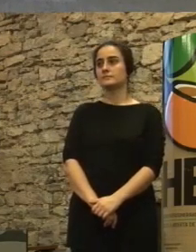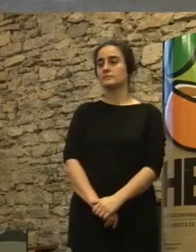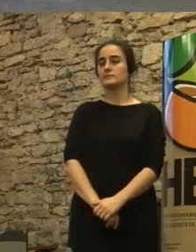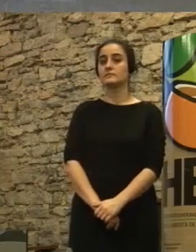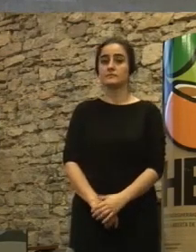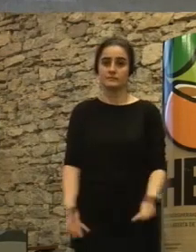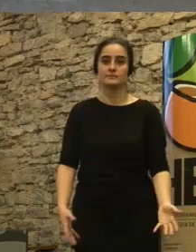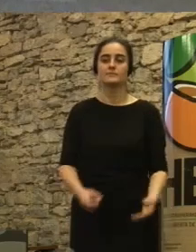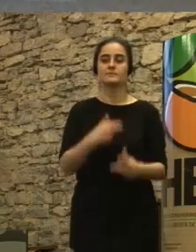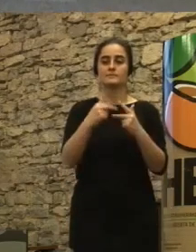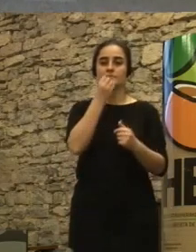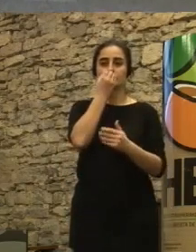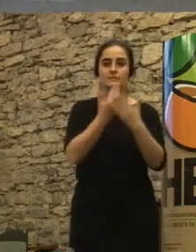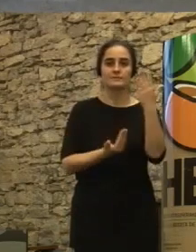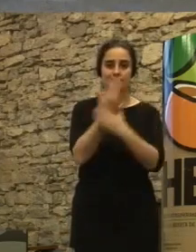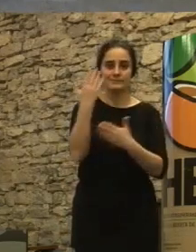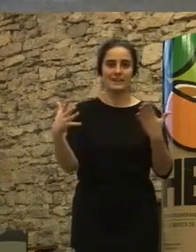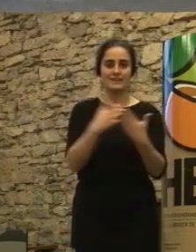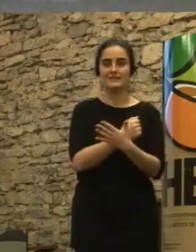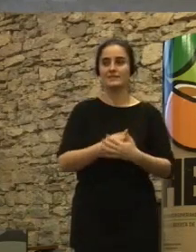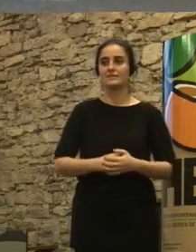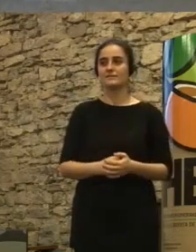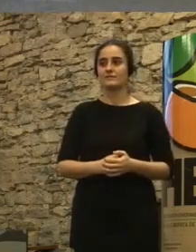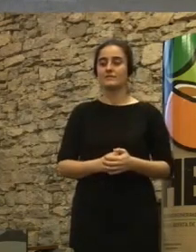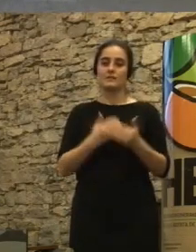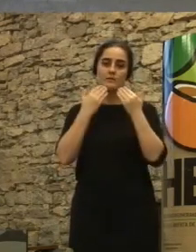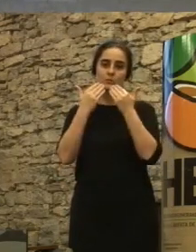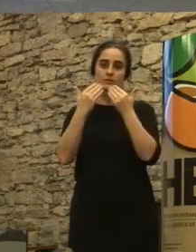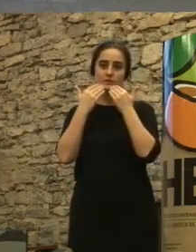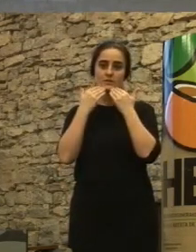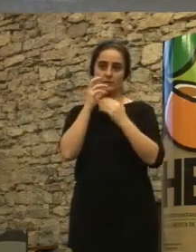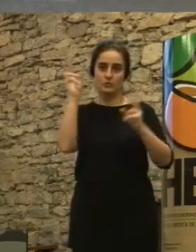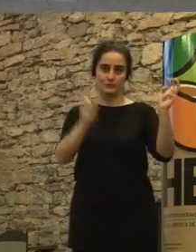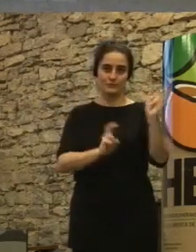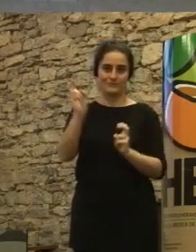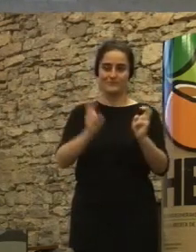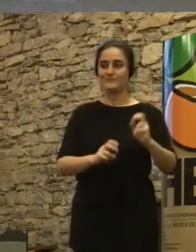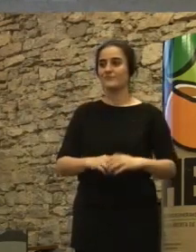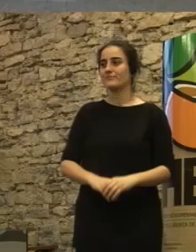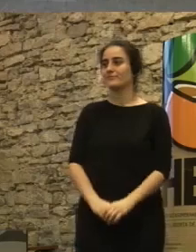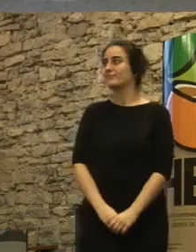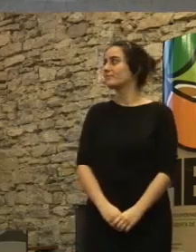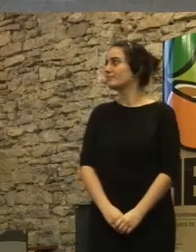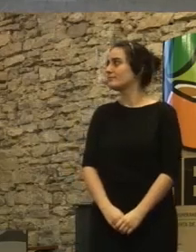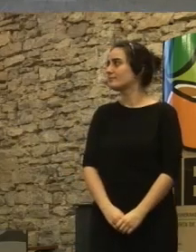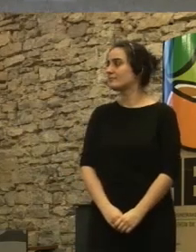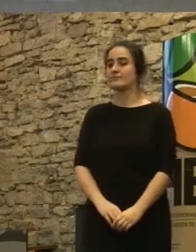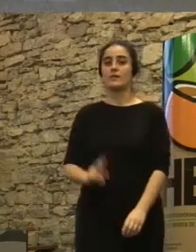Bueno, egunon danori, ez da eskerrik asko etortzeagatik. Bueno,